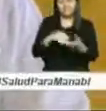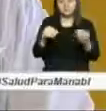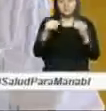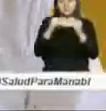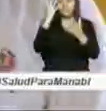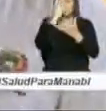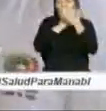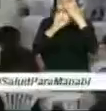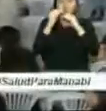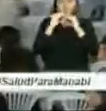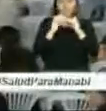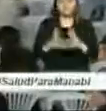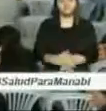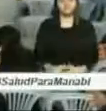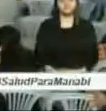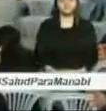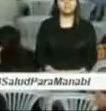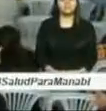engañarnos, compatriotas.